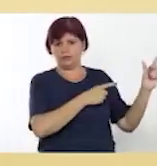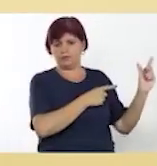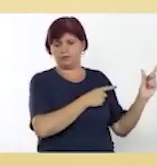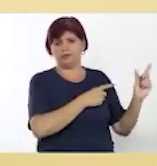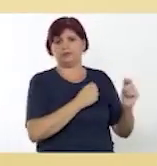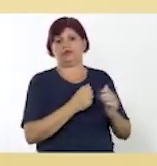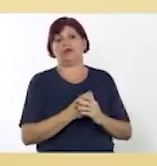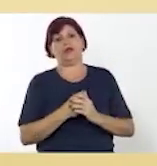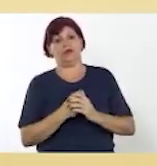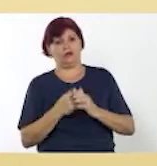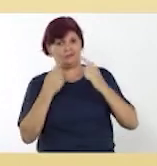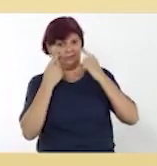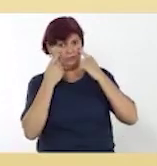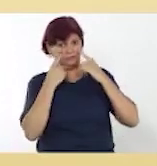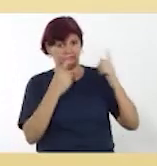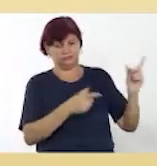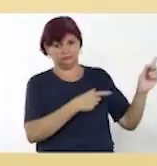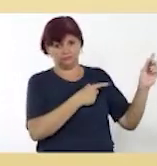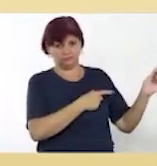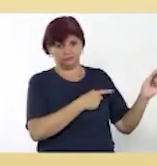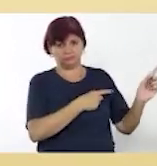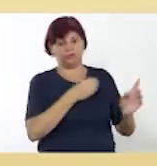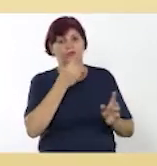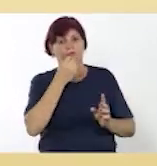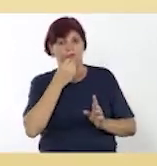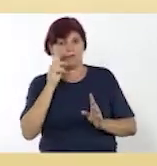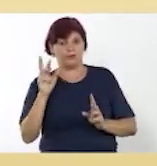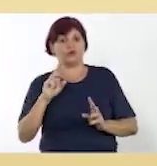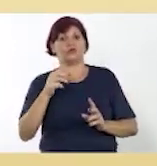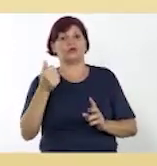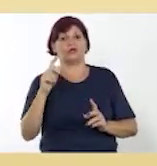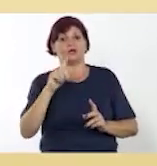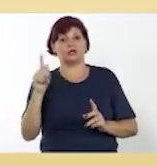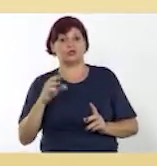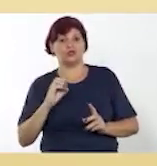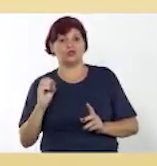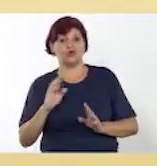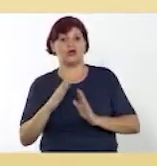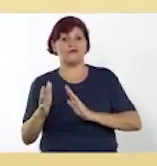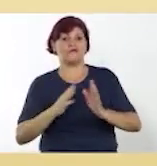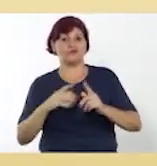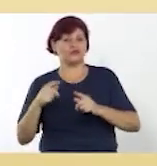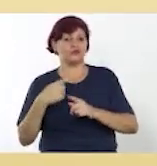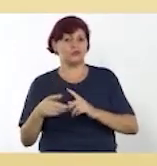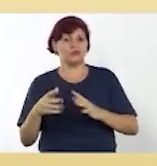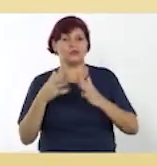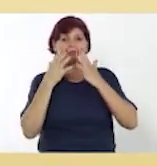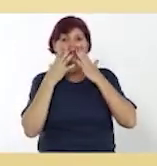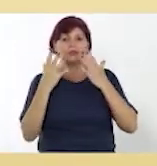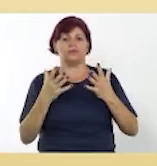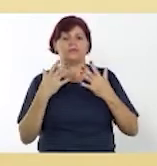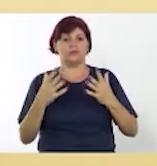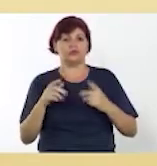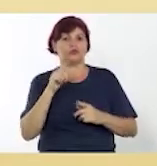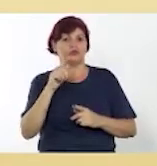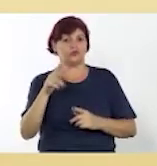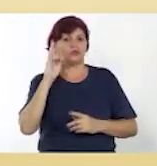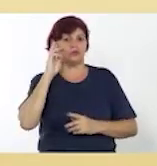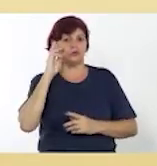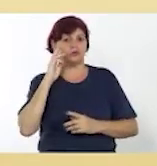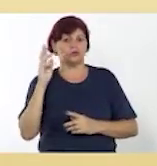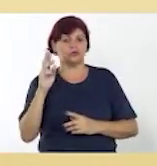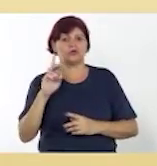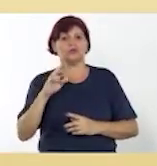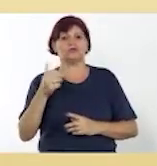el coseno del ángulo duplo, que están aquí en pantalla. En el caso del coseno del ángulo duplo, recuérdese que puede poner